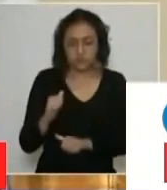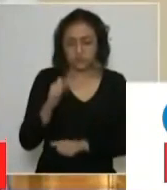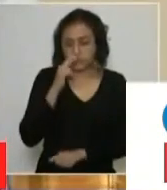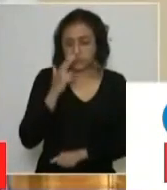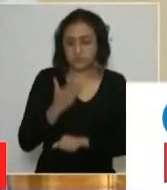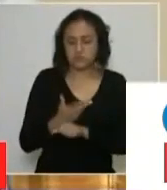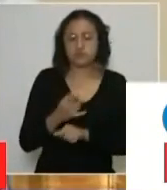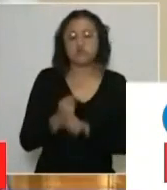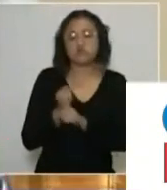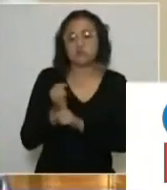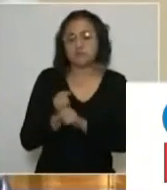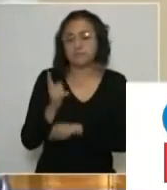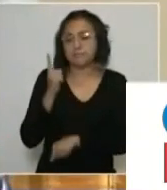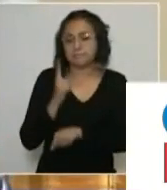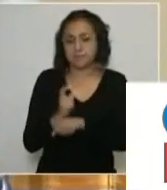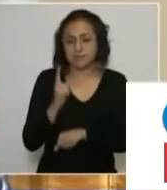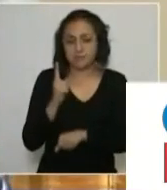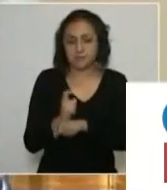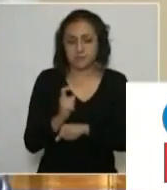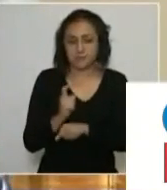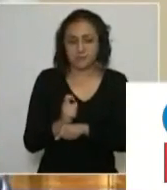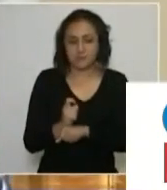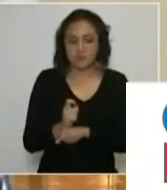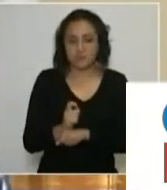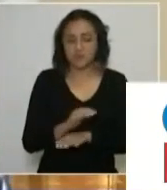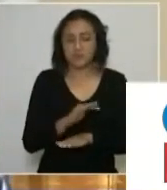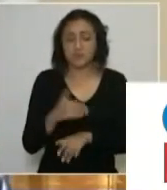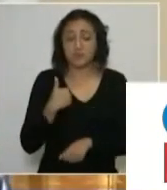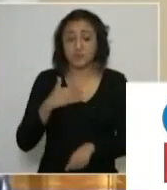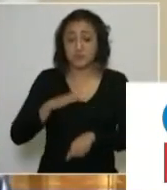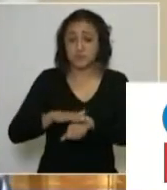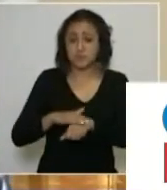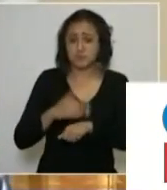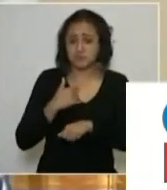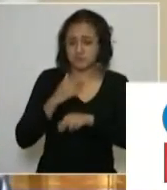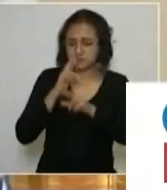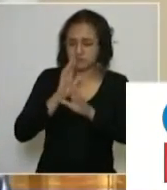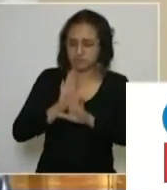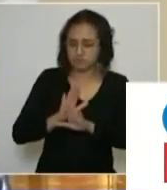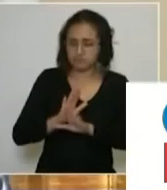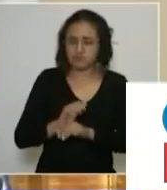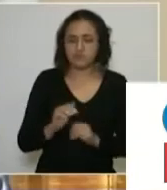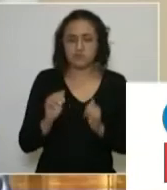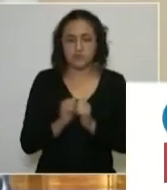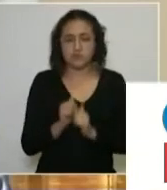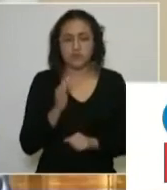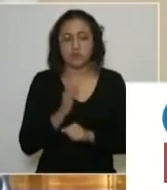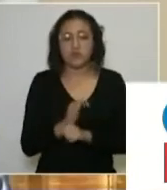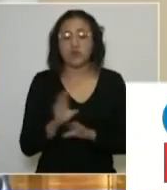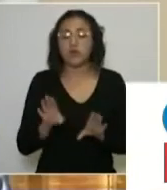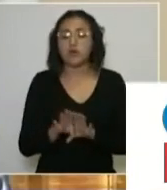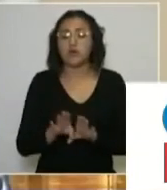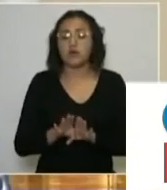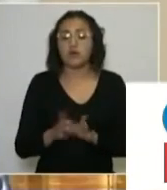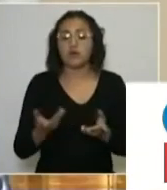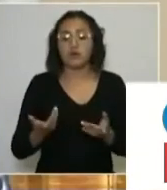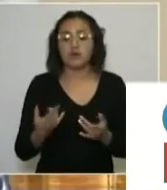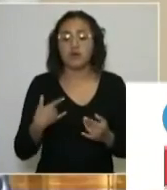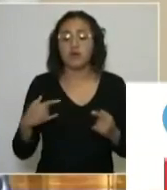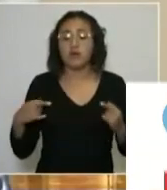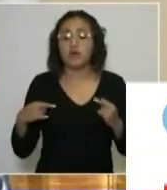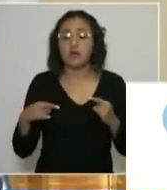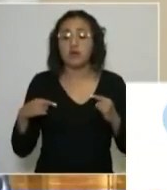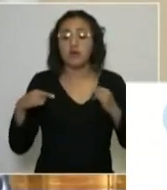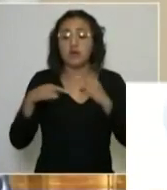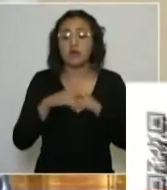competentes, es investigar. Y yo aquí hago un llamado respetuoso. No, no es tapando carreteras, ¿eh?